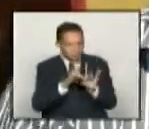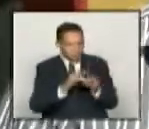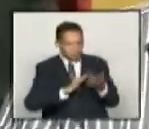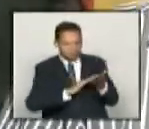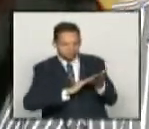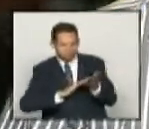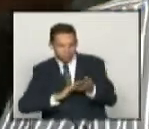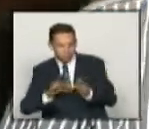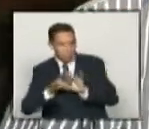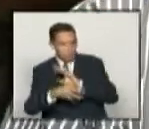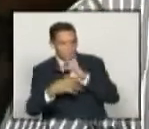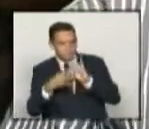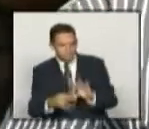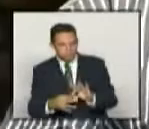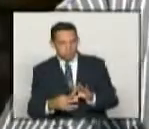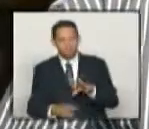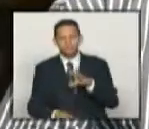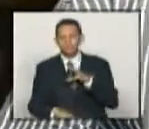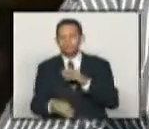va a quedar después de este proyecto como